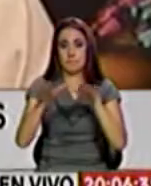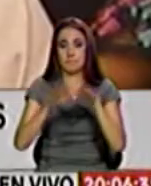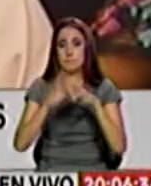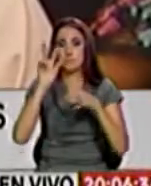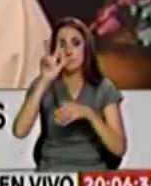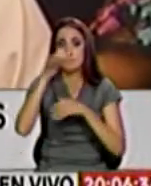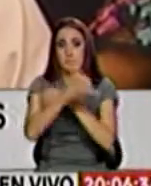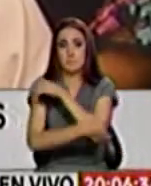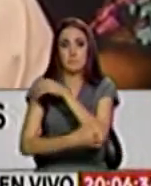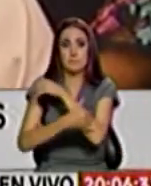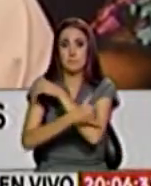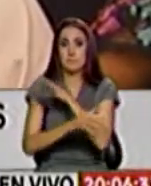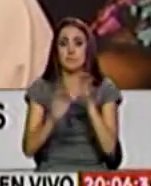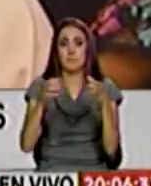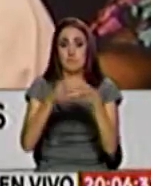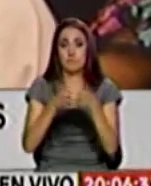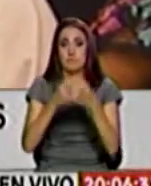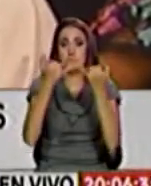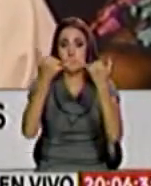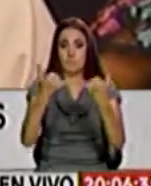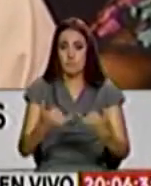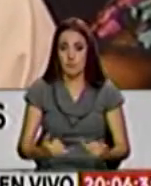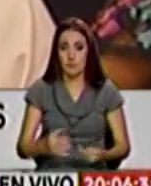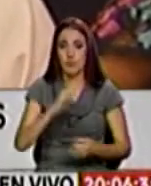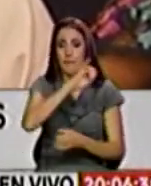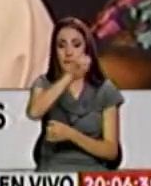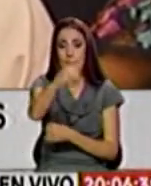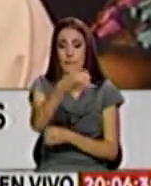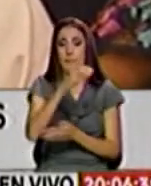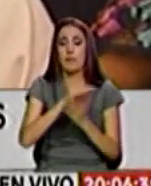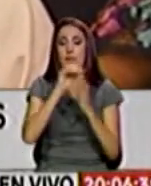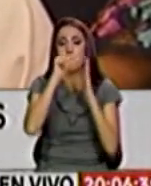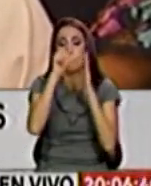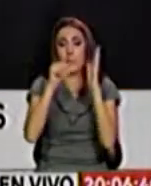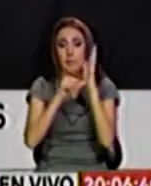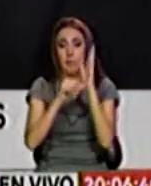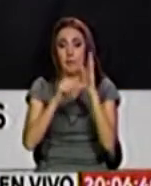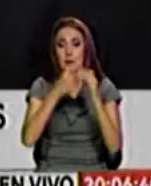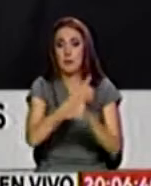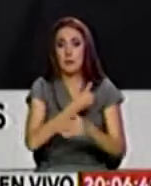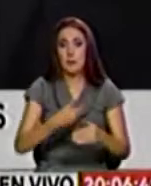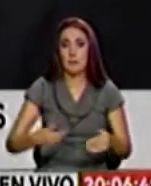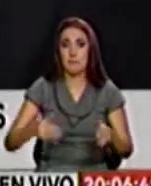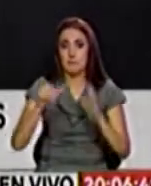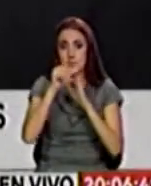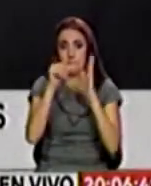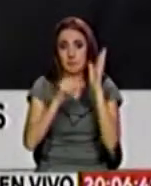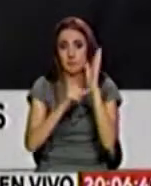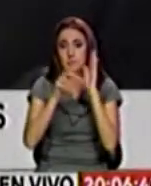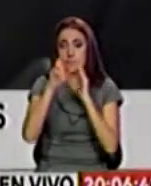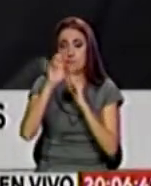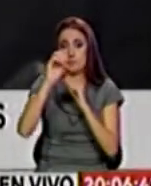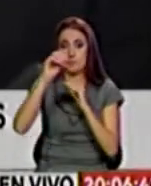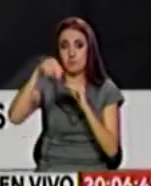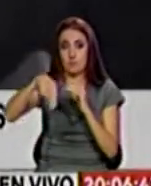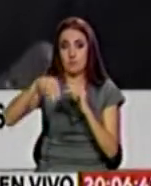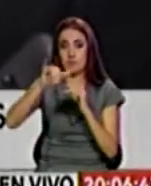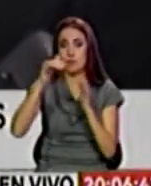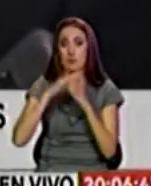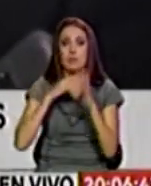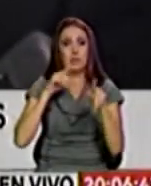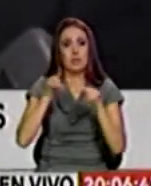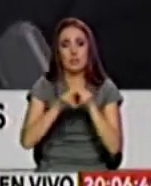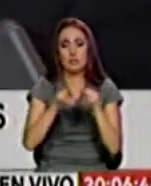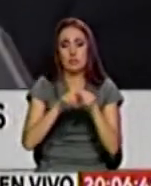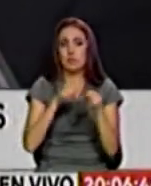País, César Litardo, quien este jueves señaló que los artículos mencionados por el legislador Aliaga para pedir la comparecencia eran